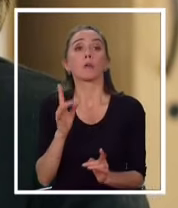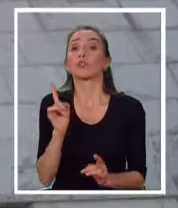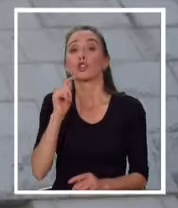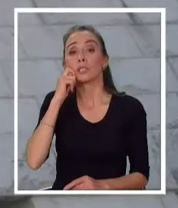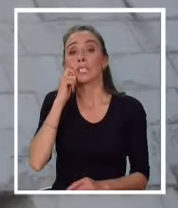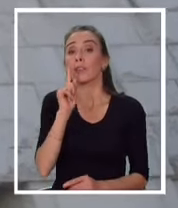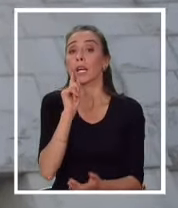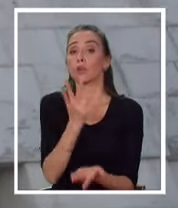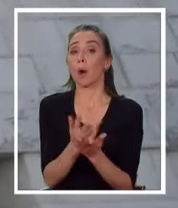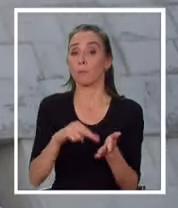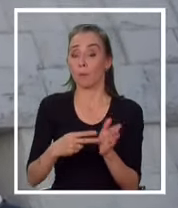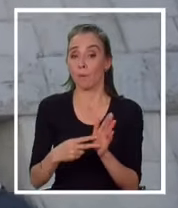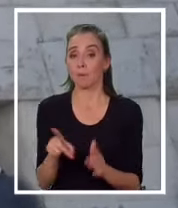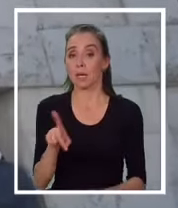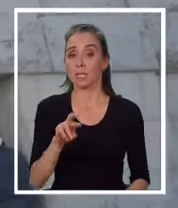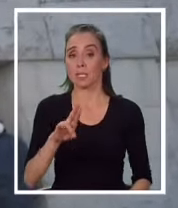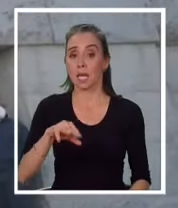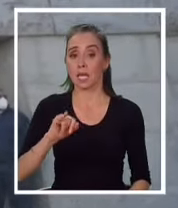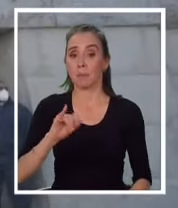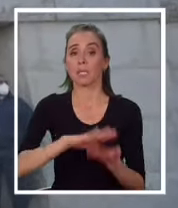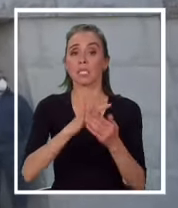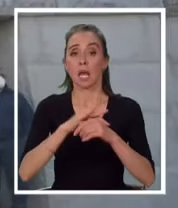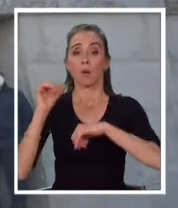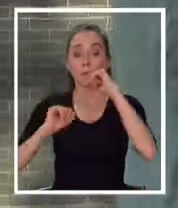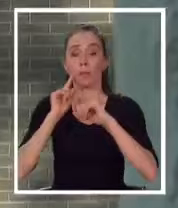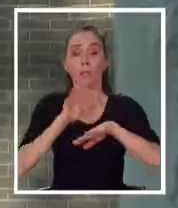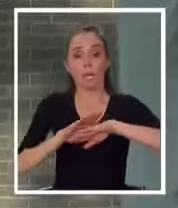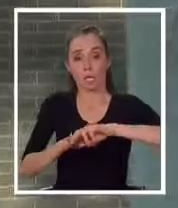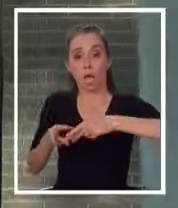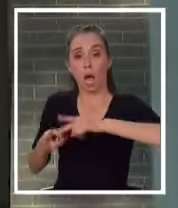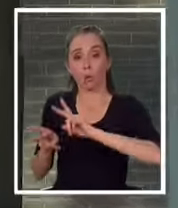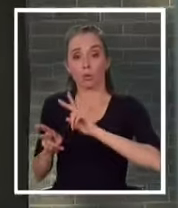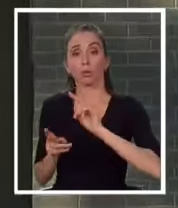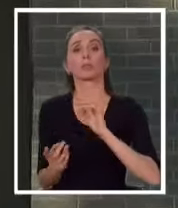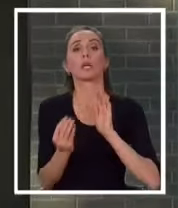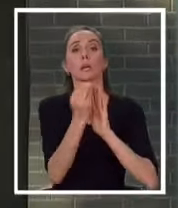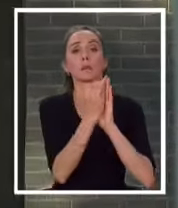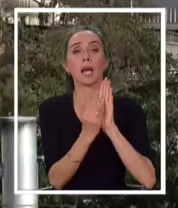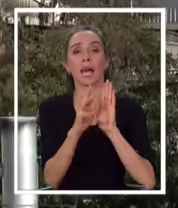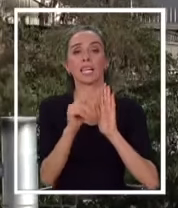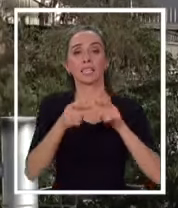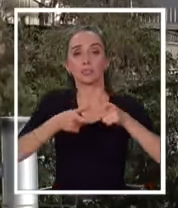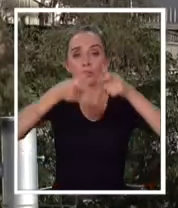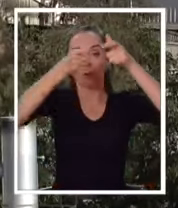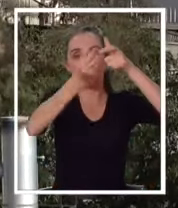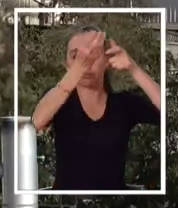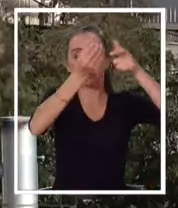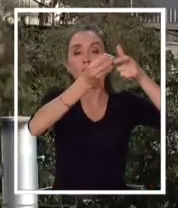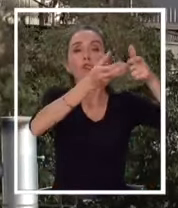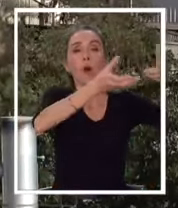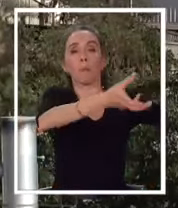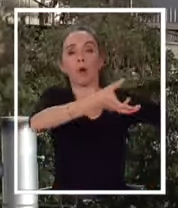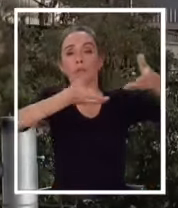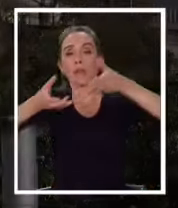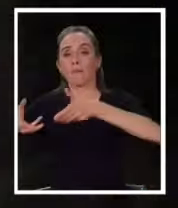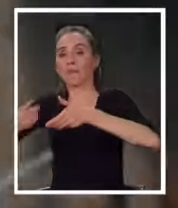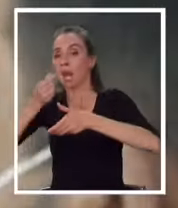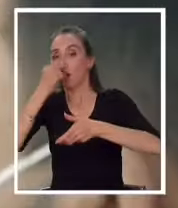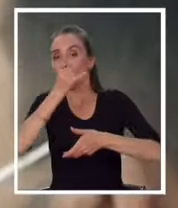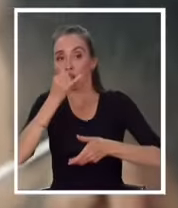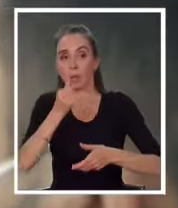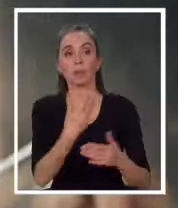problema. Según la Seremi de Salud, esta empresa cuenta con autorización en el registro de emisiones y transferencia de contaminantes. También nos